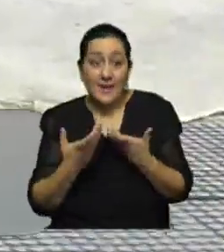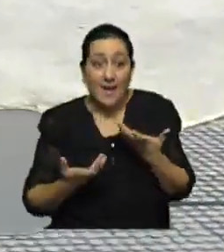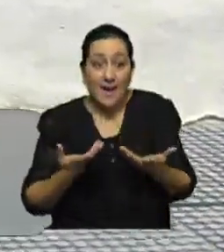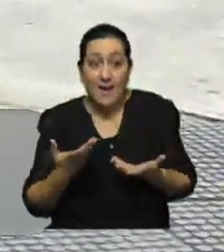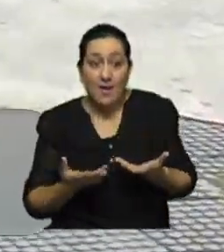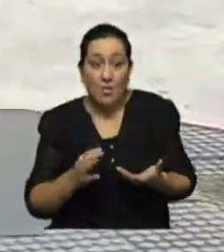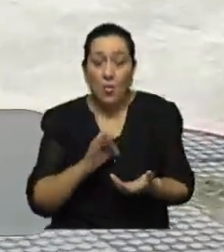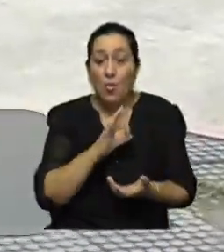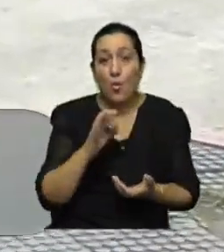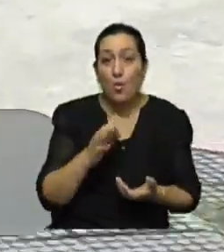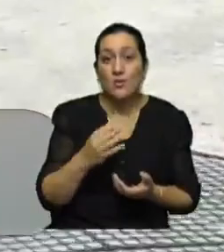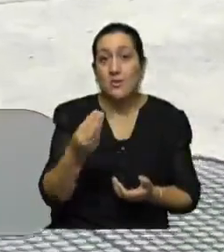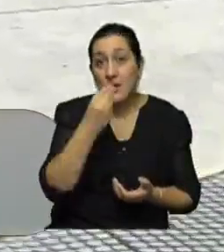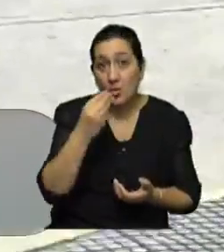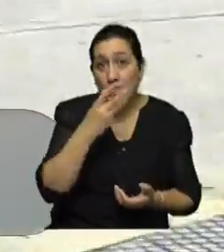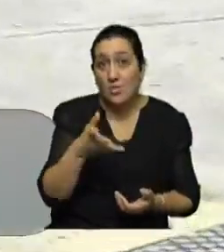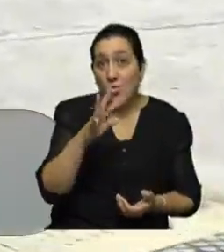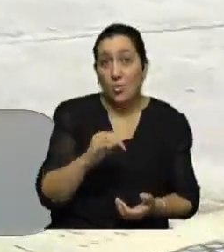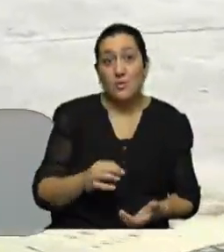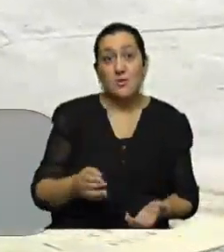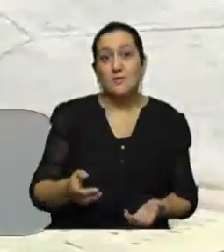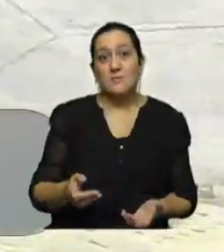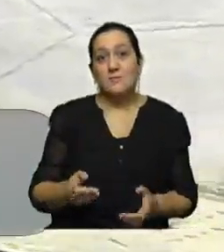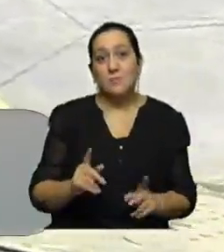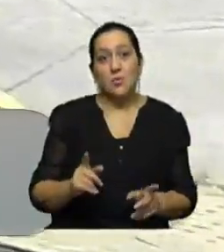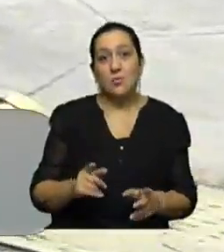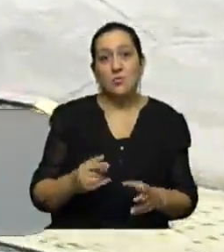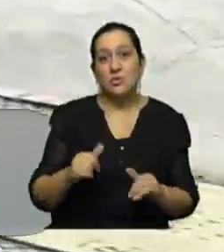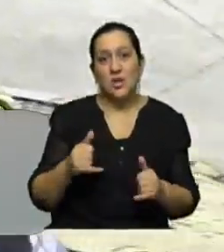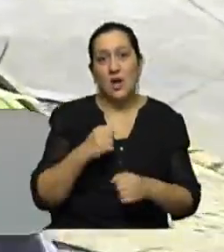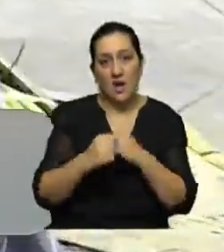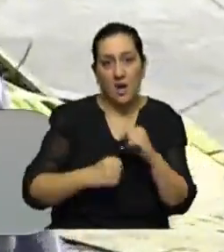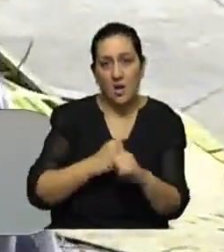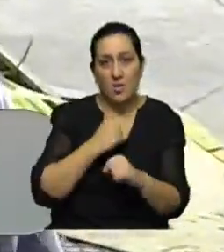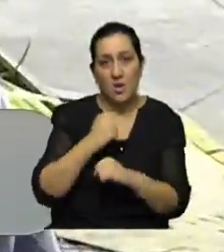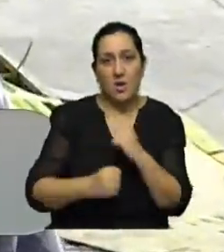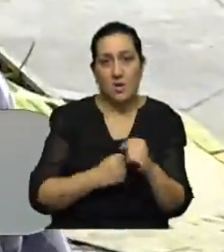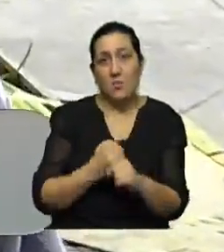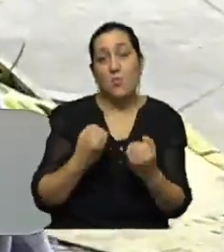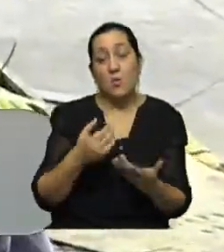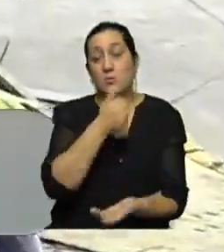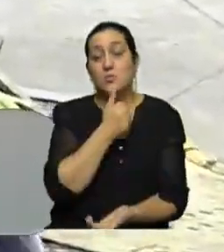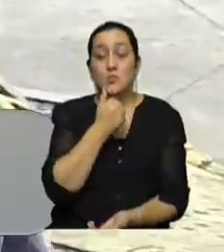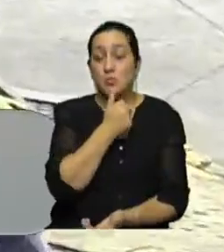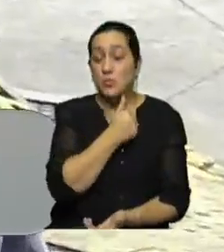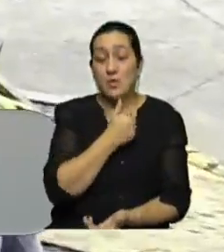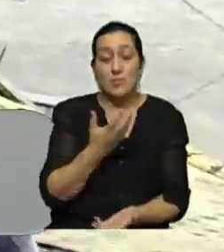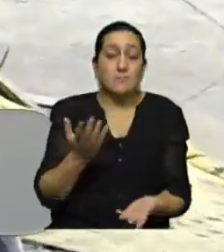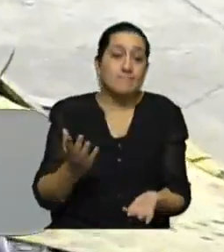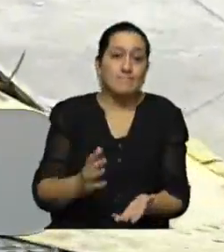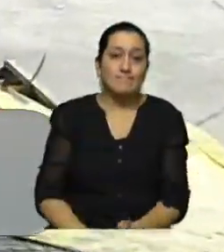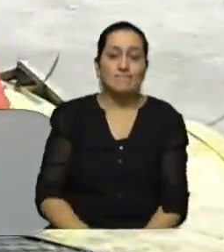o si tenemos la comida todos los días, la verdad. Ya pasaron unos años y bueno, y nos arreglamos como podemos, digo, vivimos el día al día,